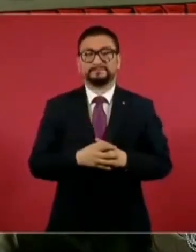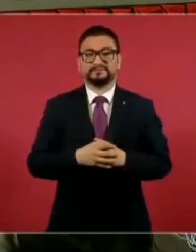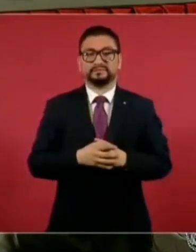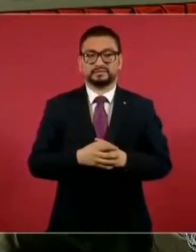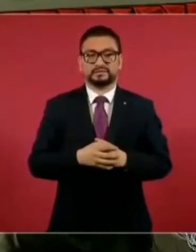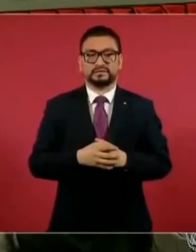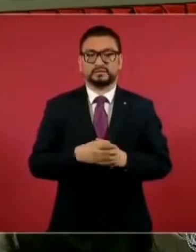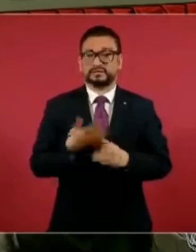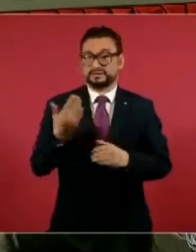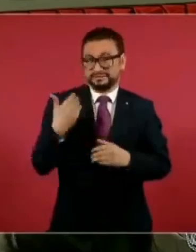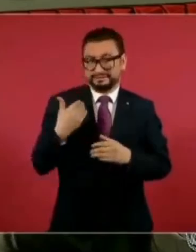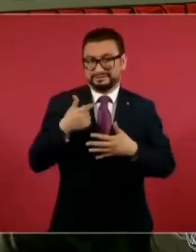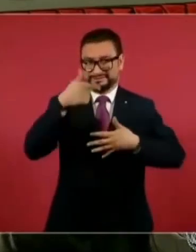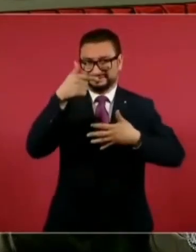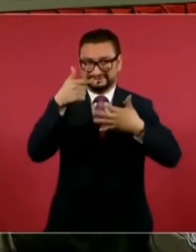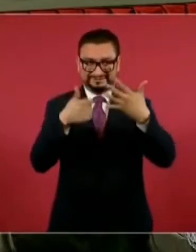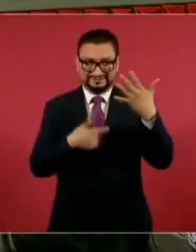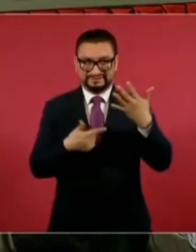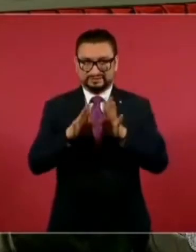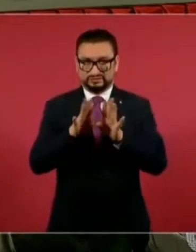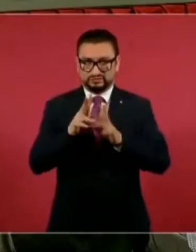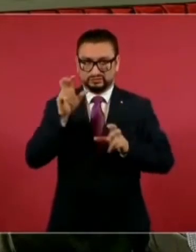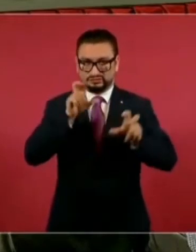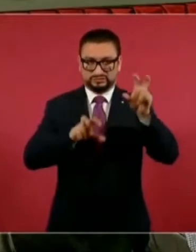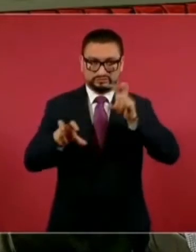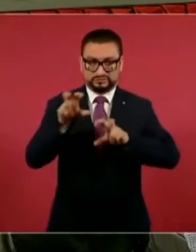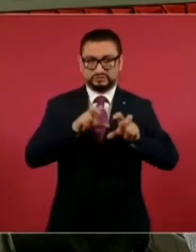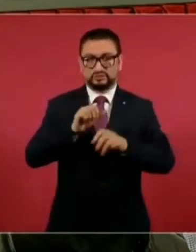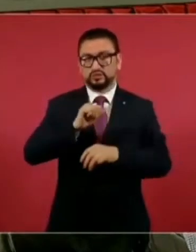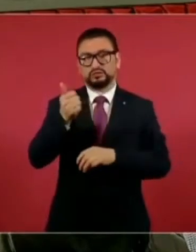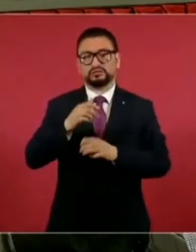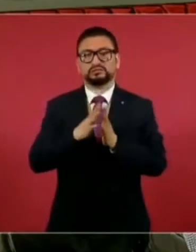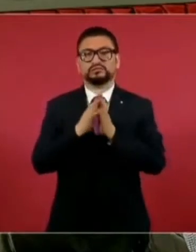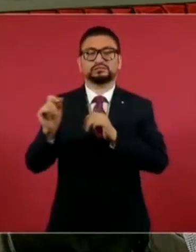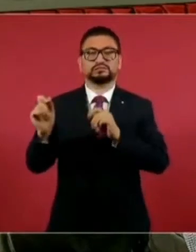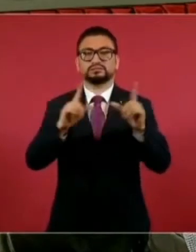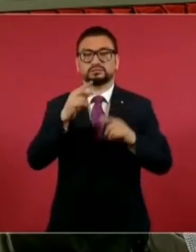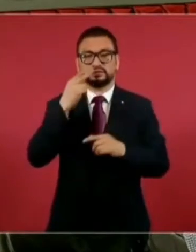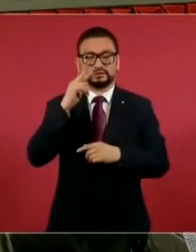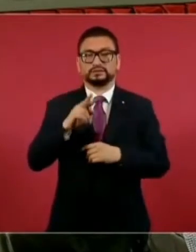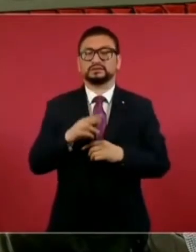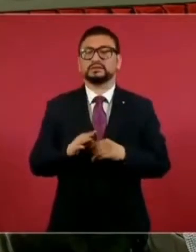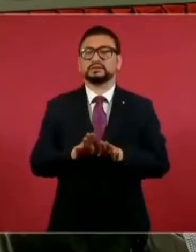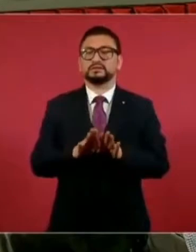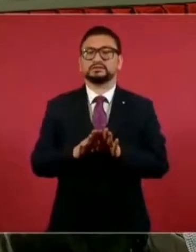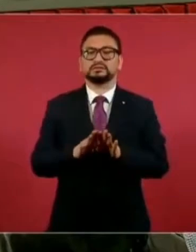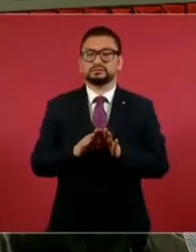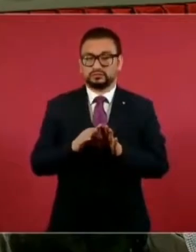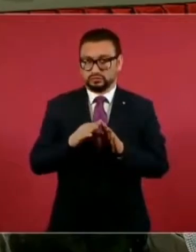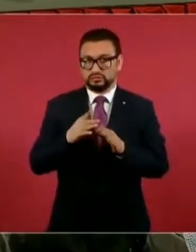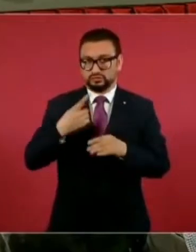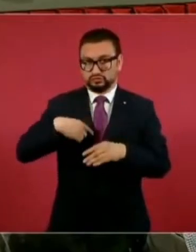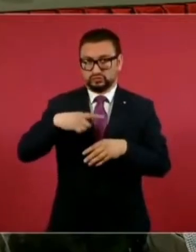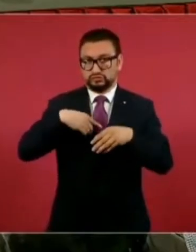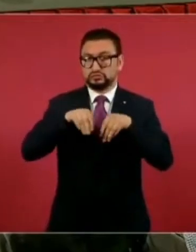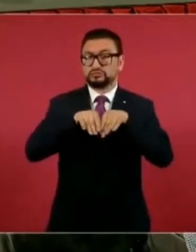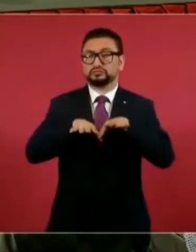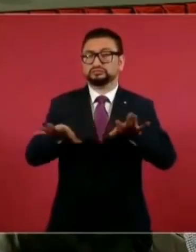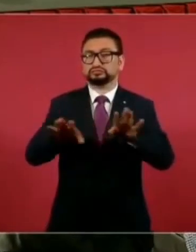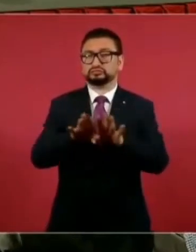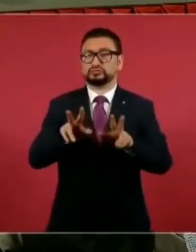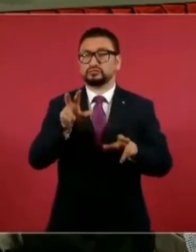la lista de las inversiones, pásele por favor la siguiente, pareciera como que en distribución pues nada más